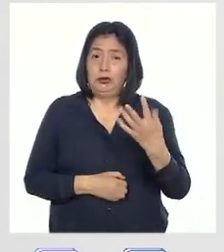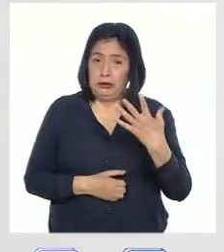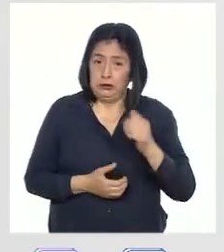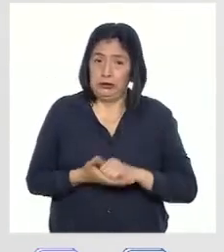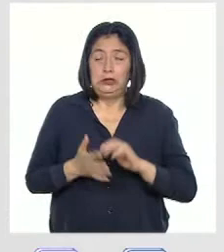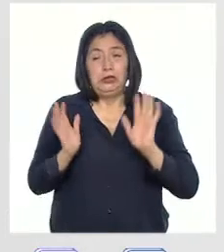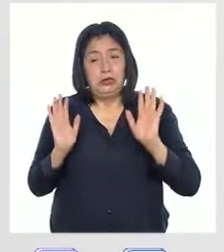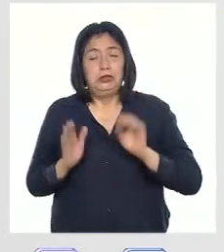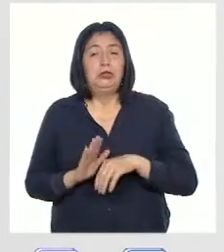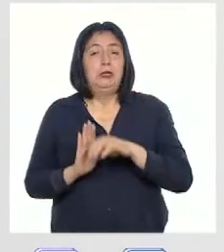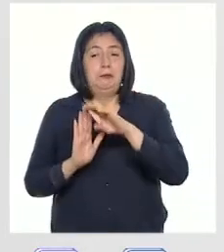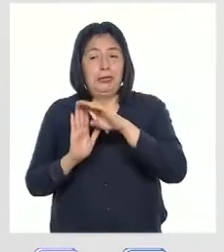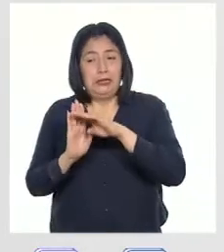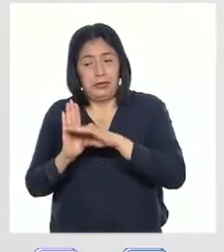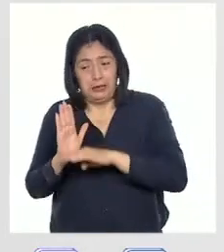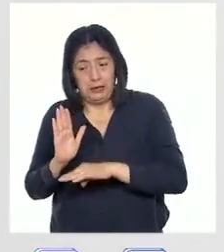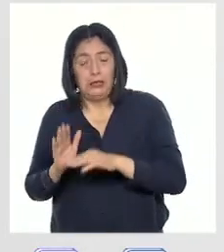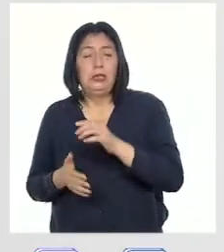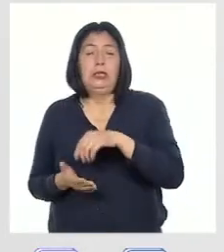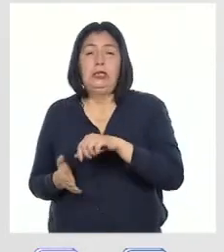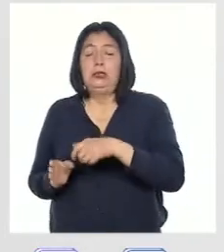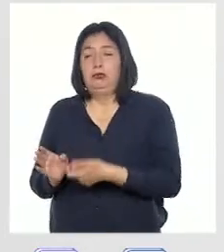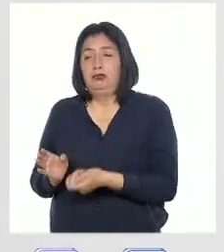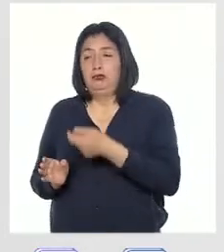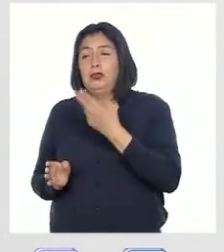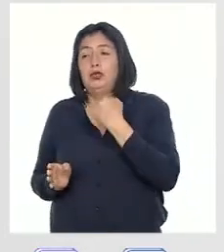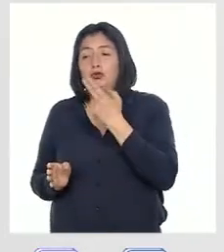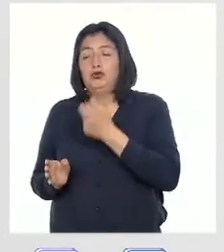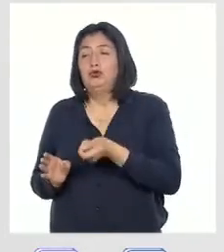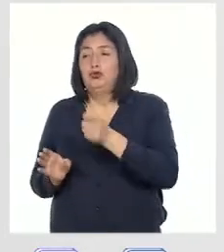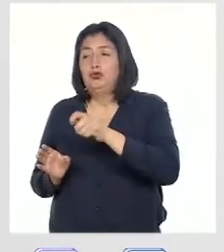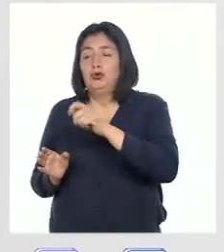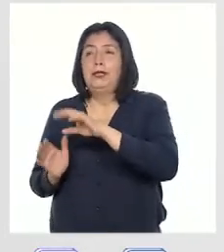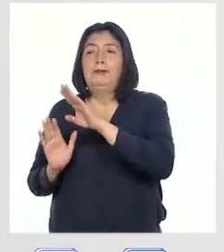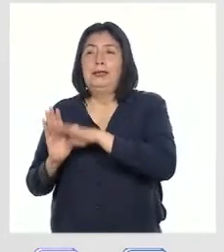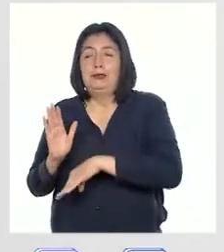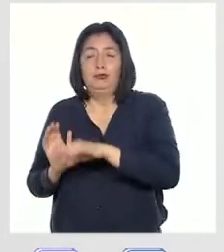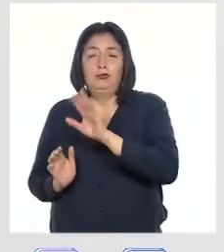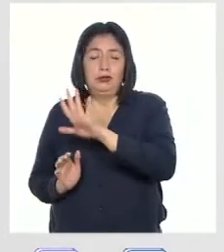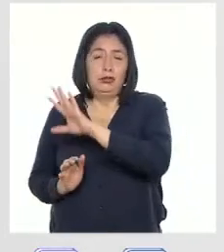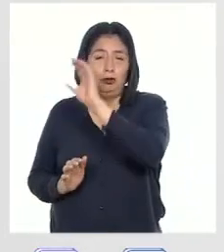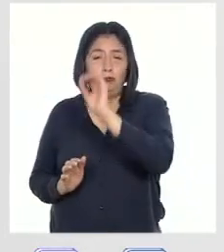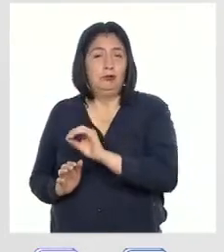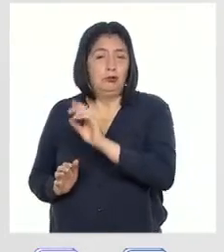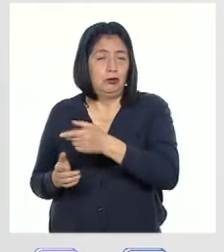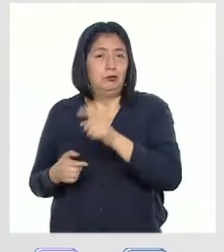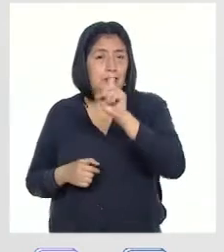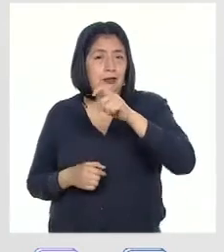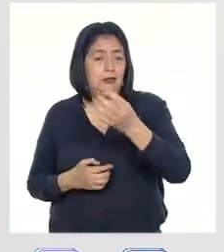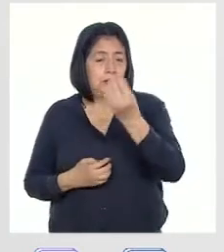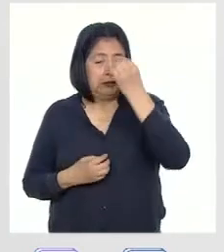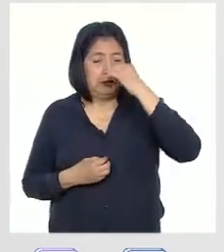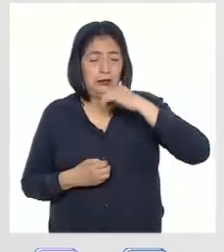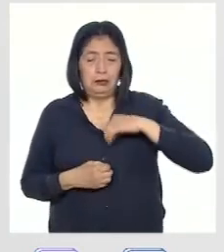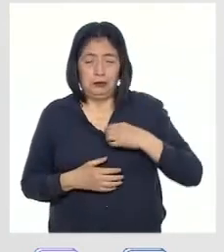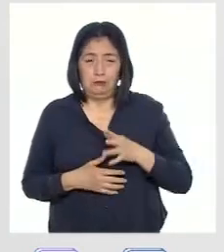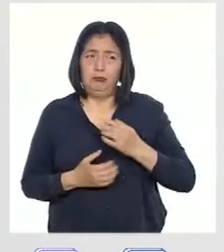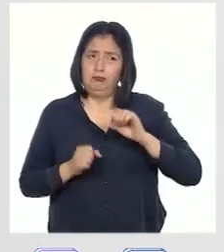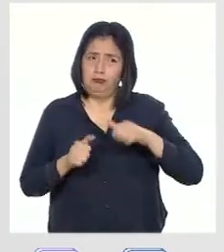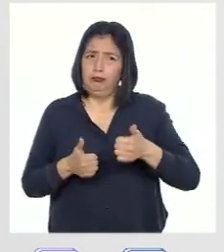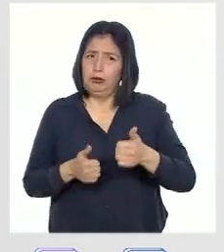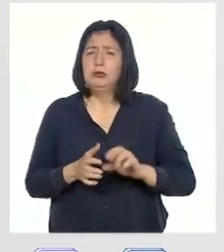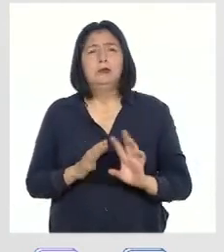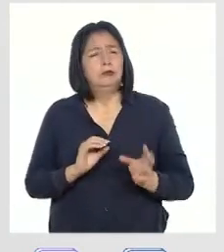incluso si reducimos el consumo de azúcar a menos del 5% de nuestro requerimiento calórico, podríamos obtener